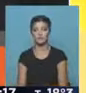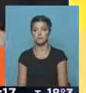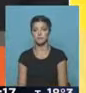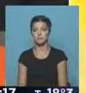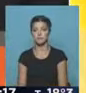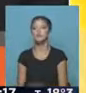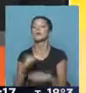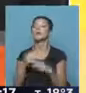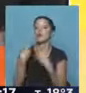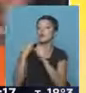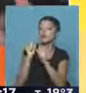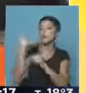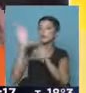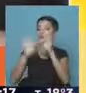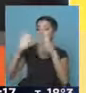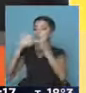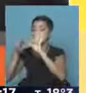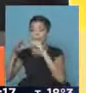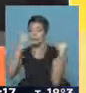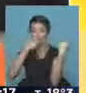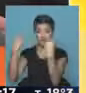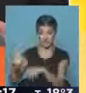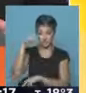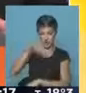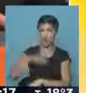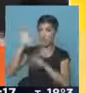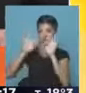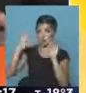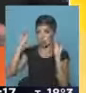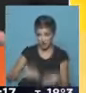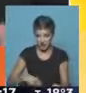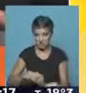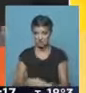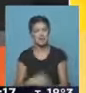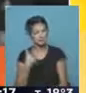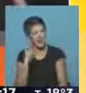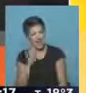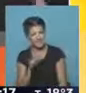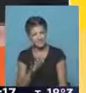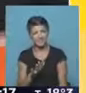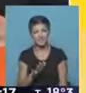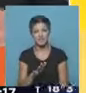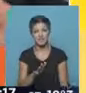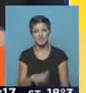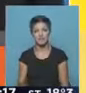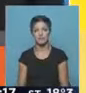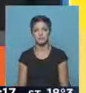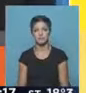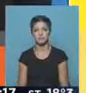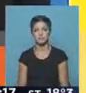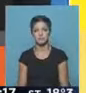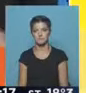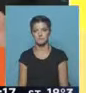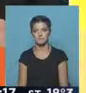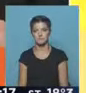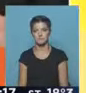de europeo distinto ante el fracaso del proyecto actual. ¿Es así? ¿Hay una expectativa en Europa con respecto a estas candidaturas